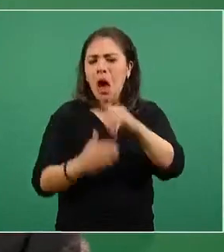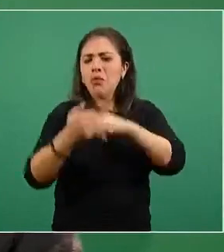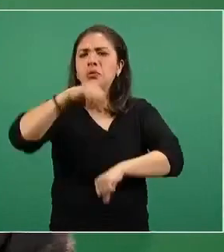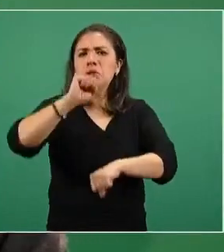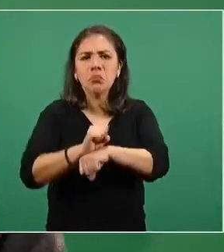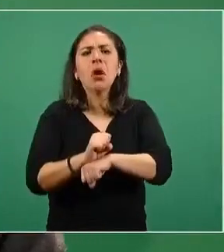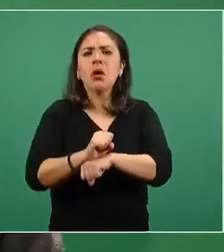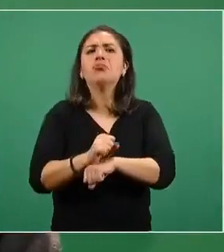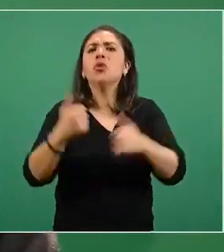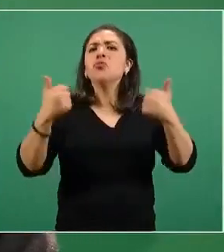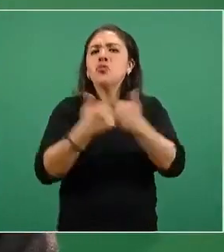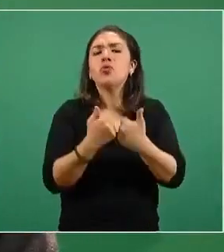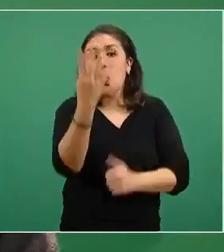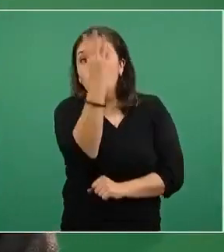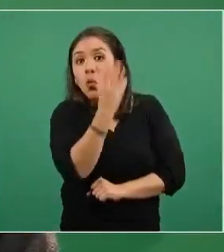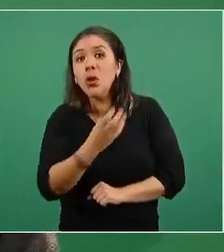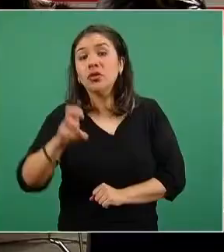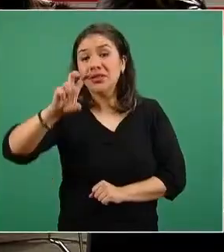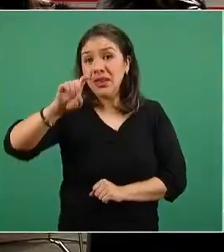ya sin estas